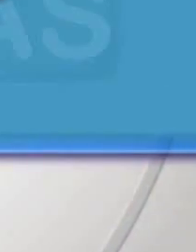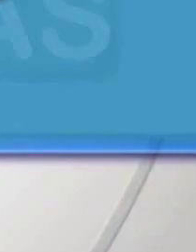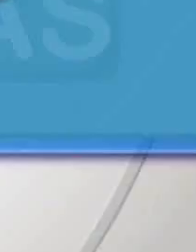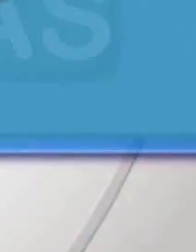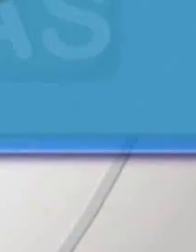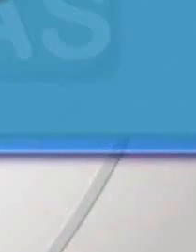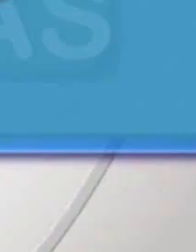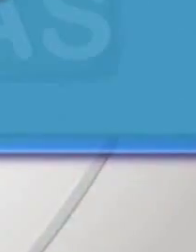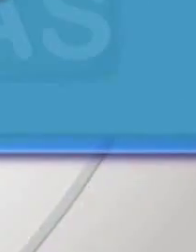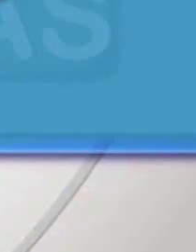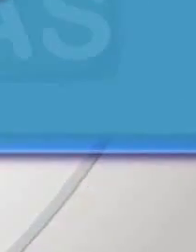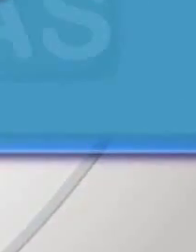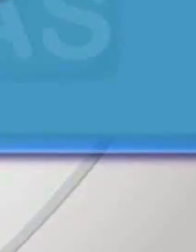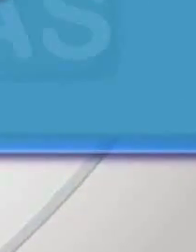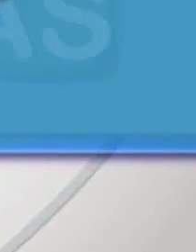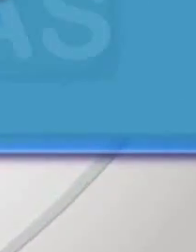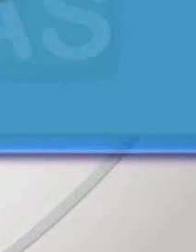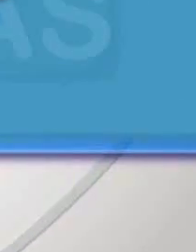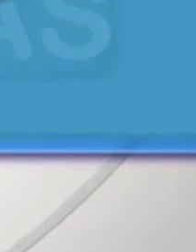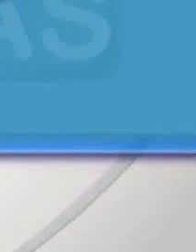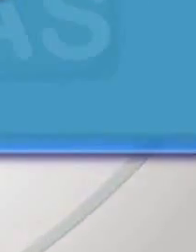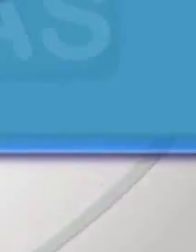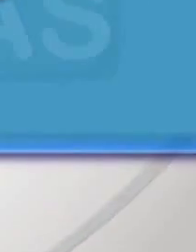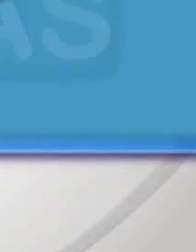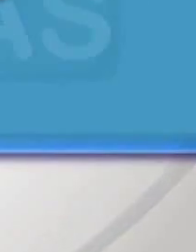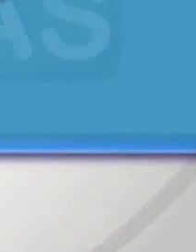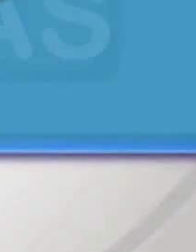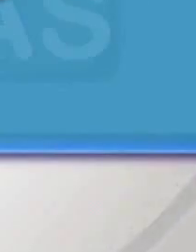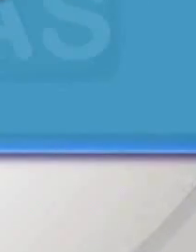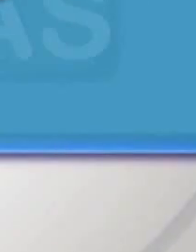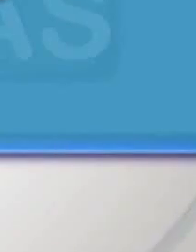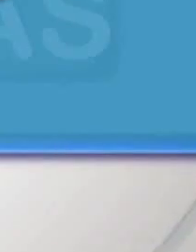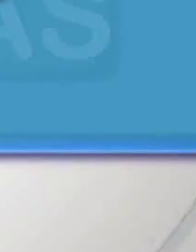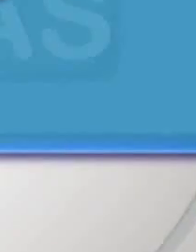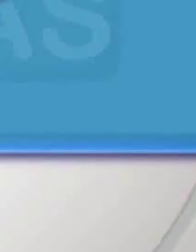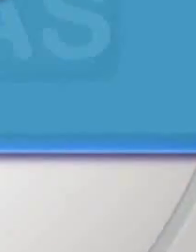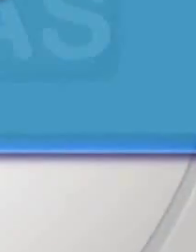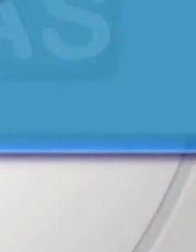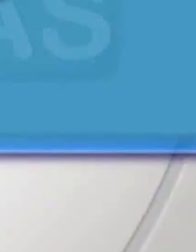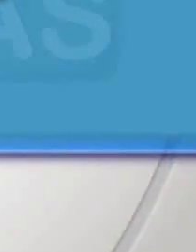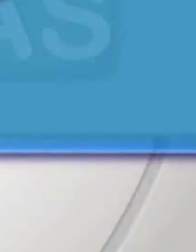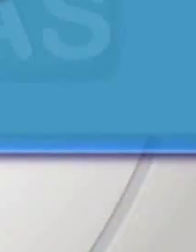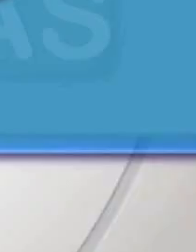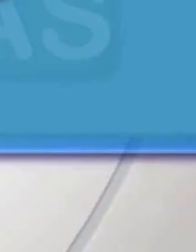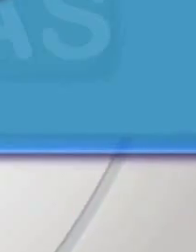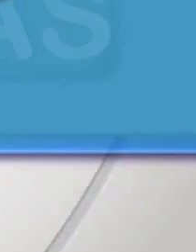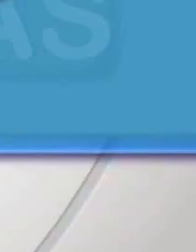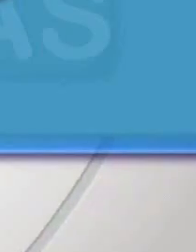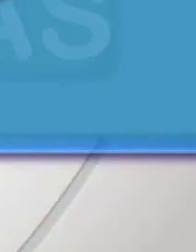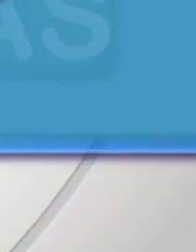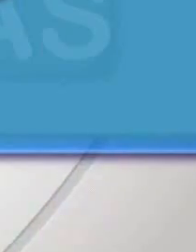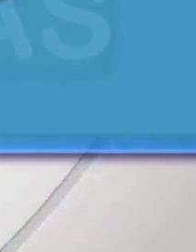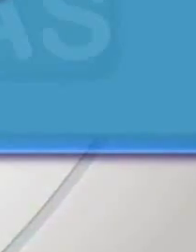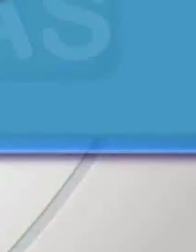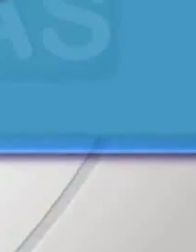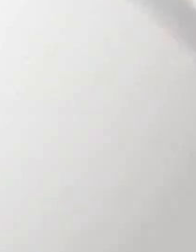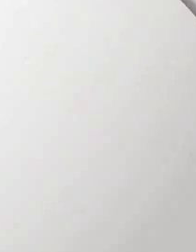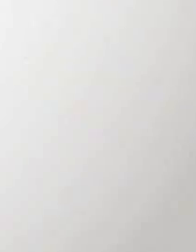ciencias geológicas jefe del departamento de geofísica del instituto geofísico de la Escuela politécnica